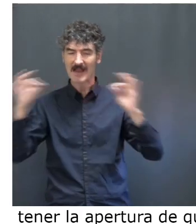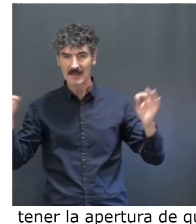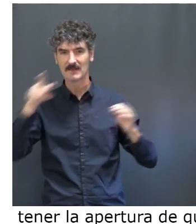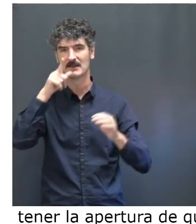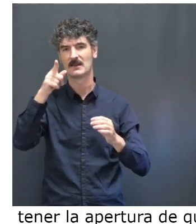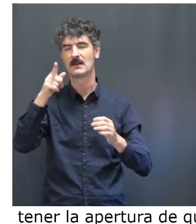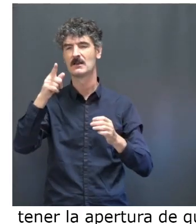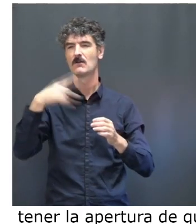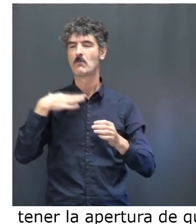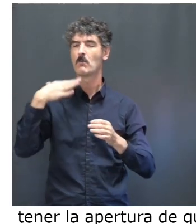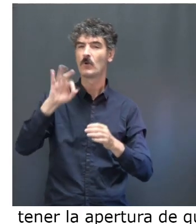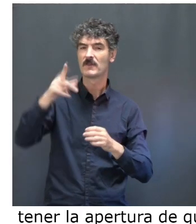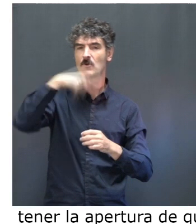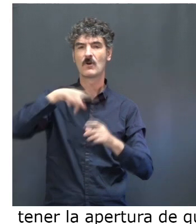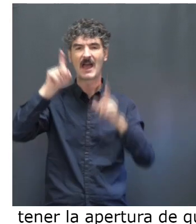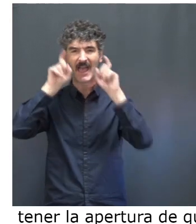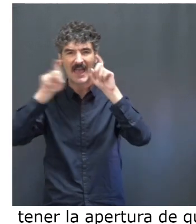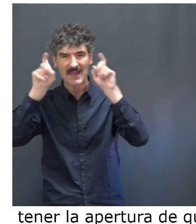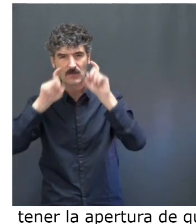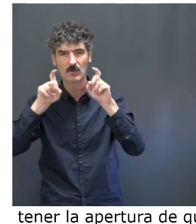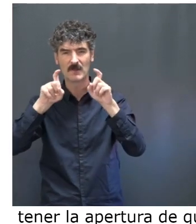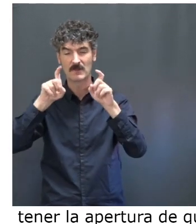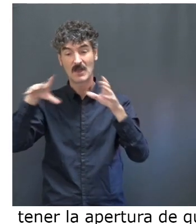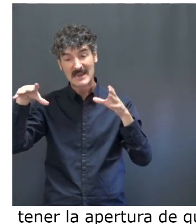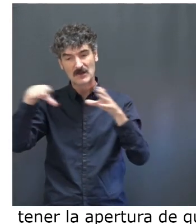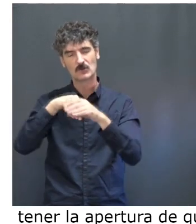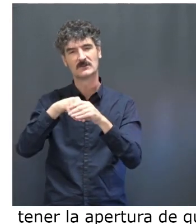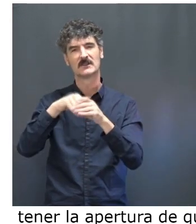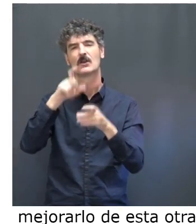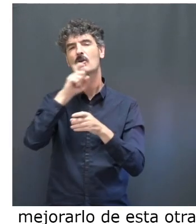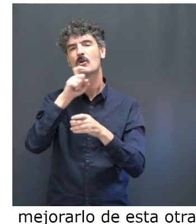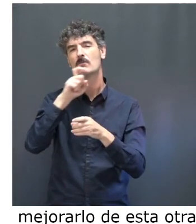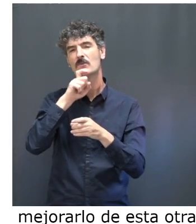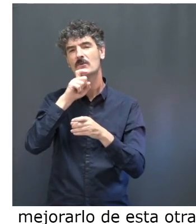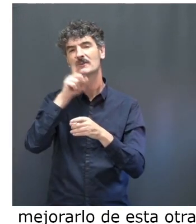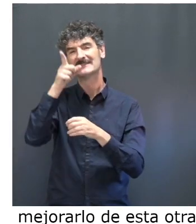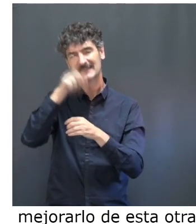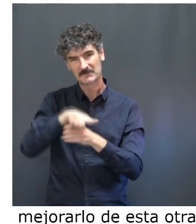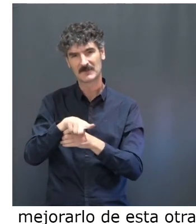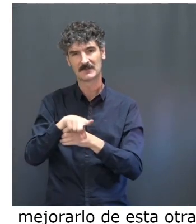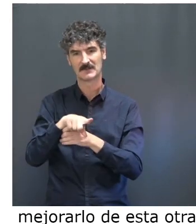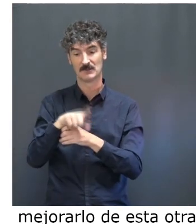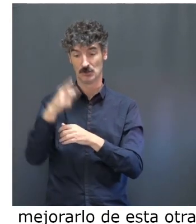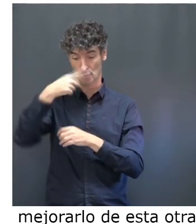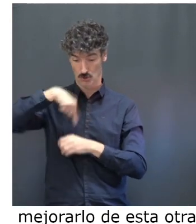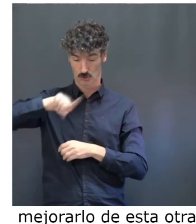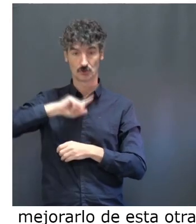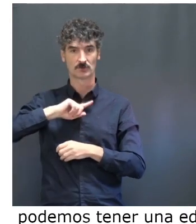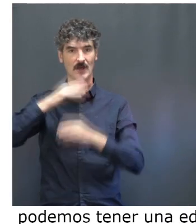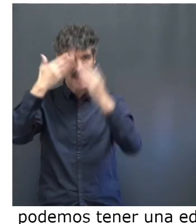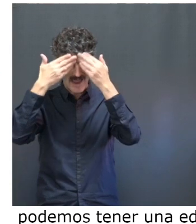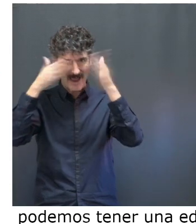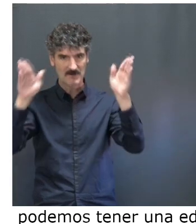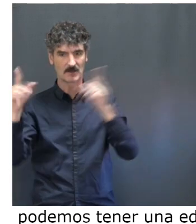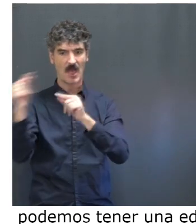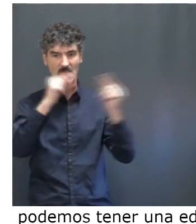podemos tener una educación que sea incluyente, tiene que ser también que estemos abiertos a ese